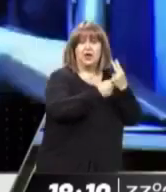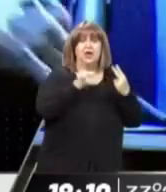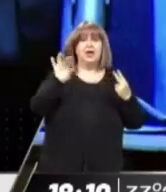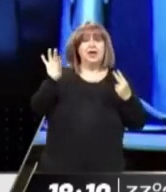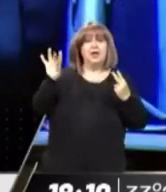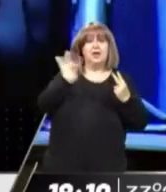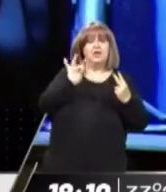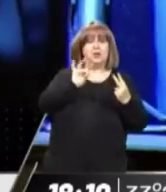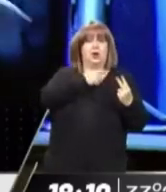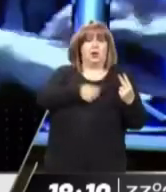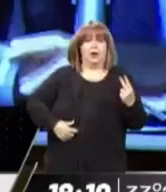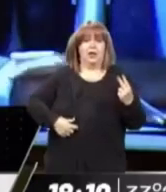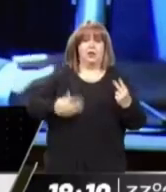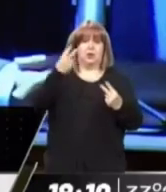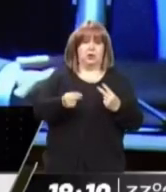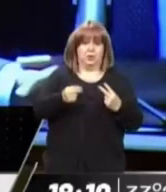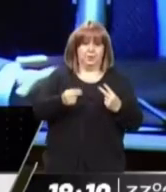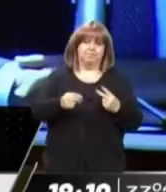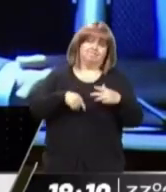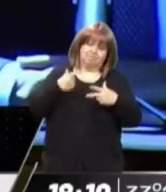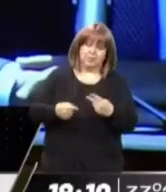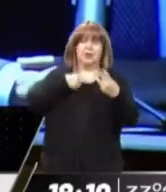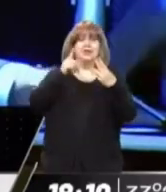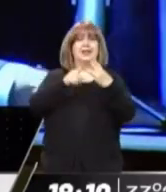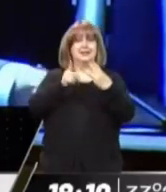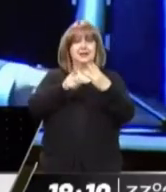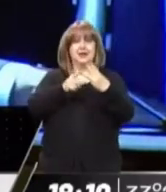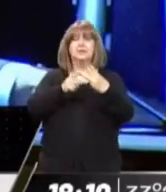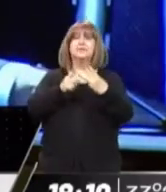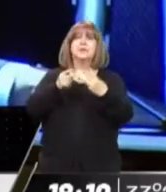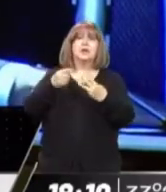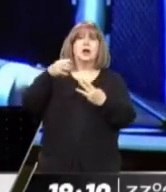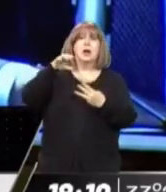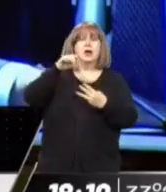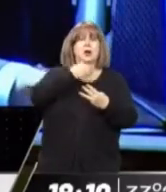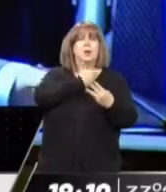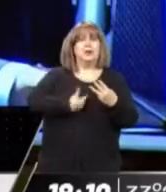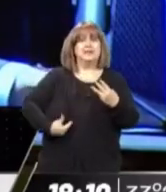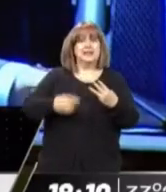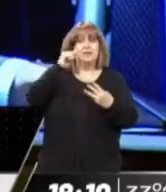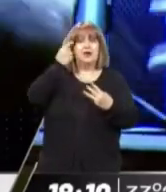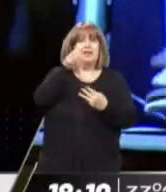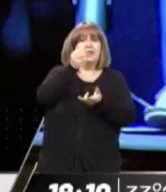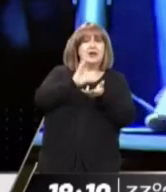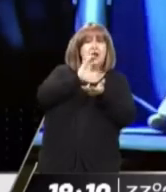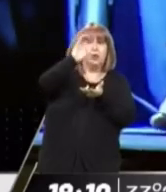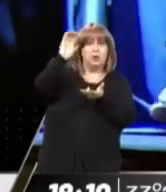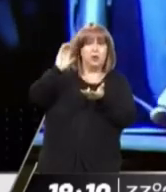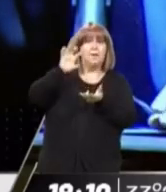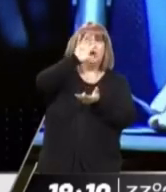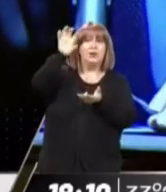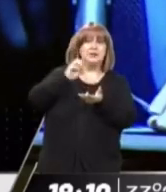que hay discriminación, que estamos en el fondo de la tabla en cuanto a distribución de fondos discrecionales de la Nación por cantidad de habitantes, entre